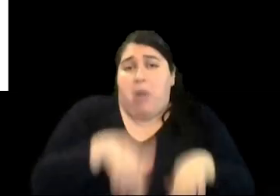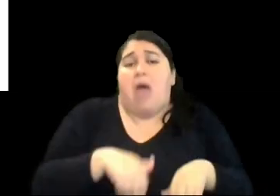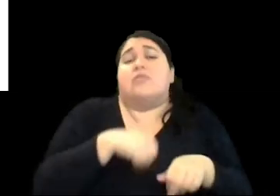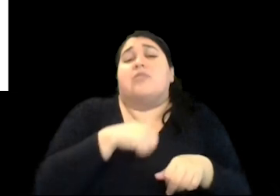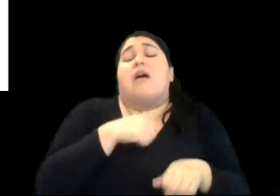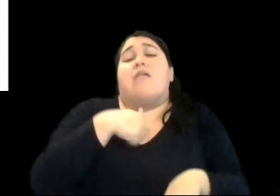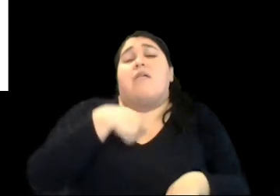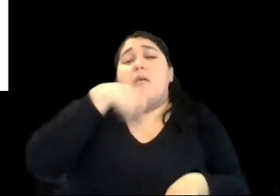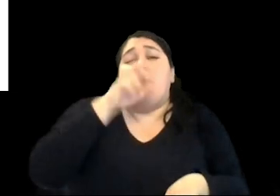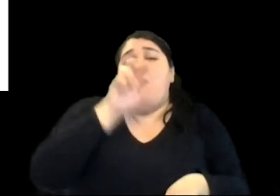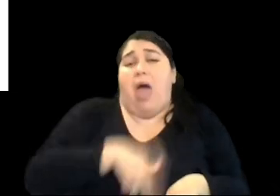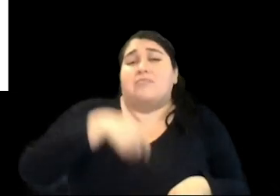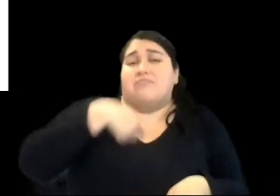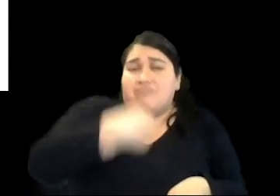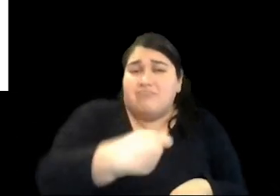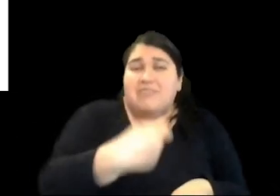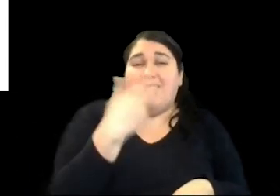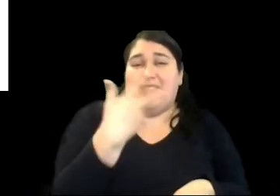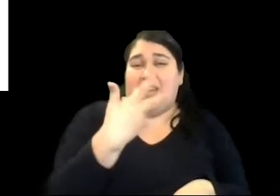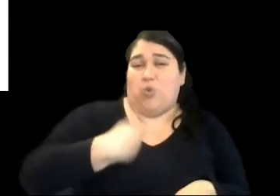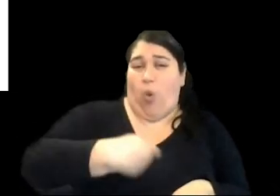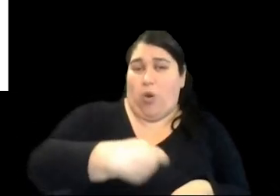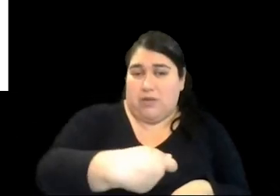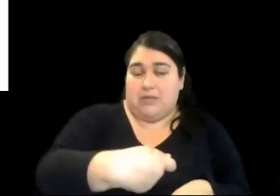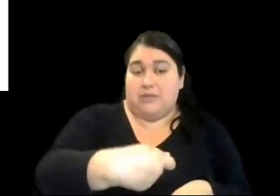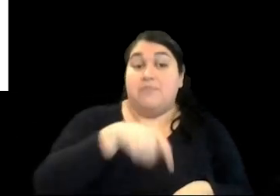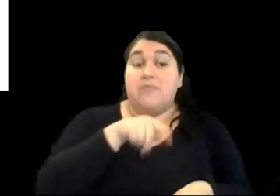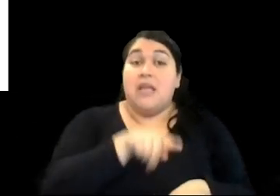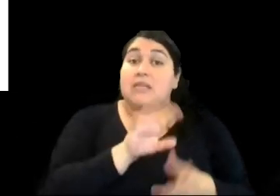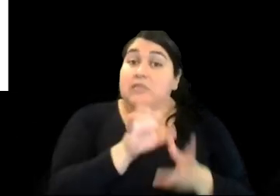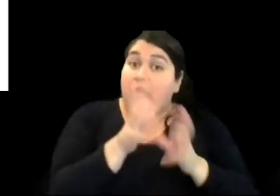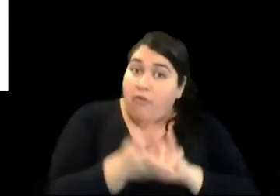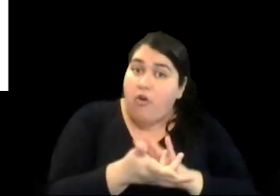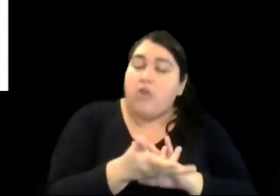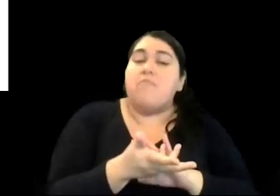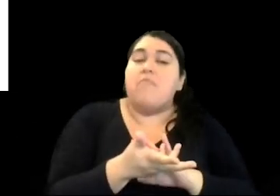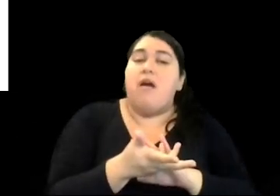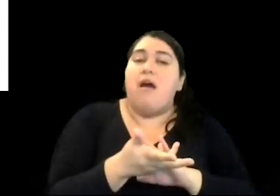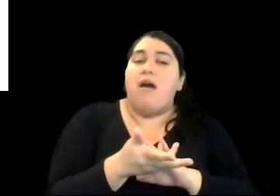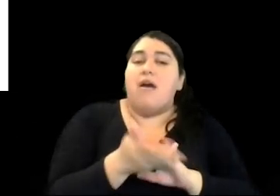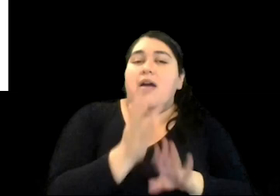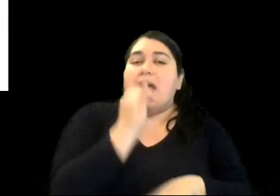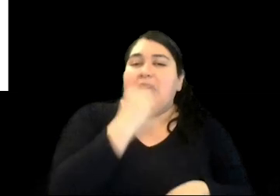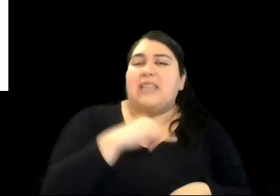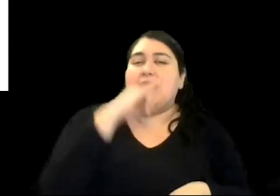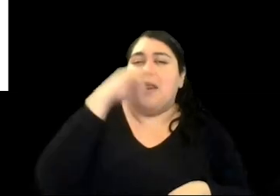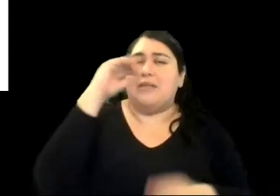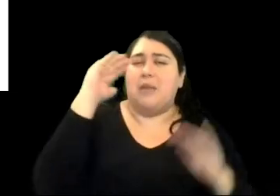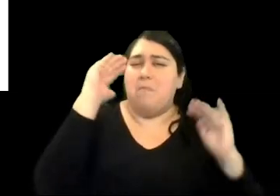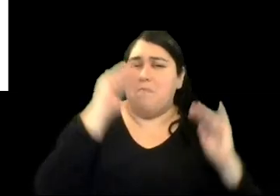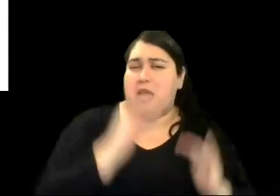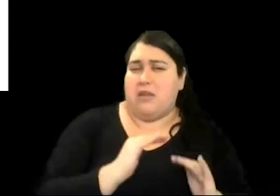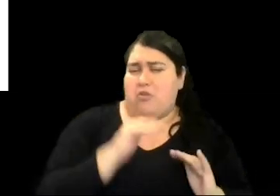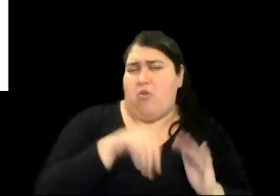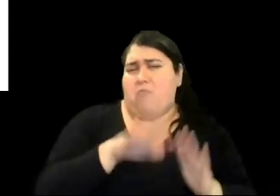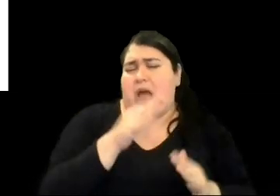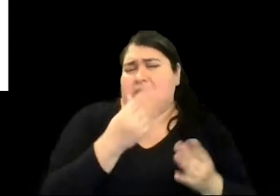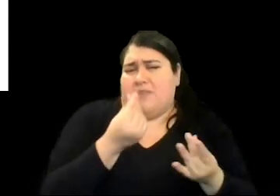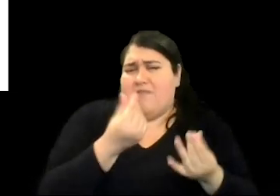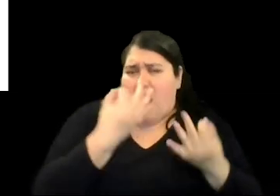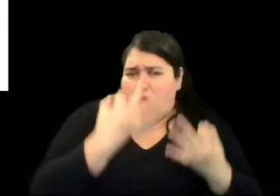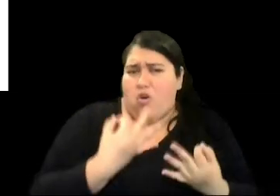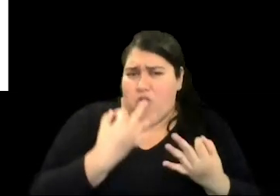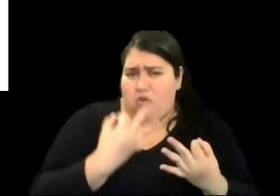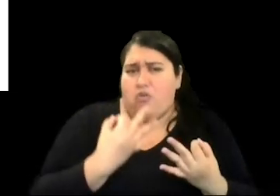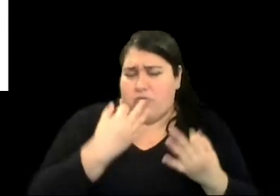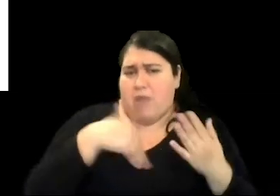cuotas. Esta forma de pago tiene la condonación de intereses más jugosa, más sustancial, más